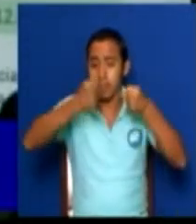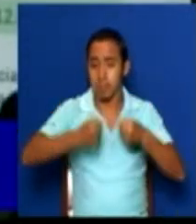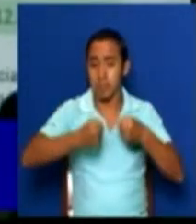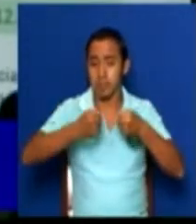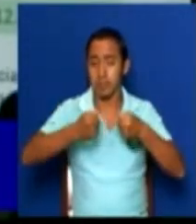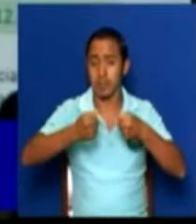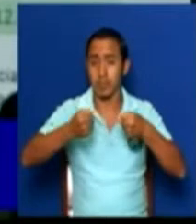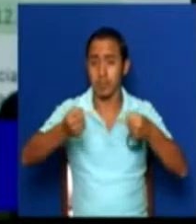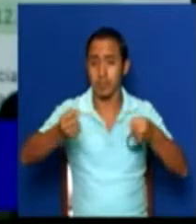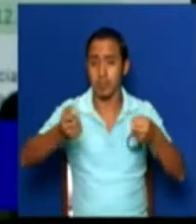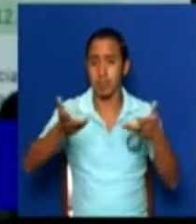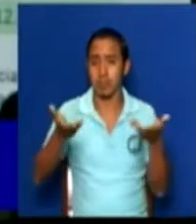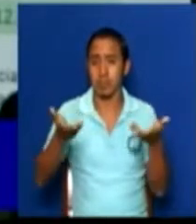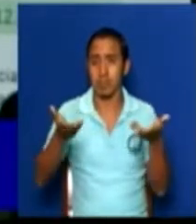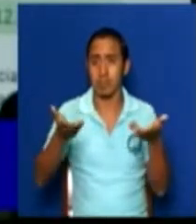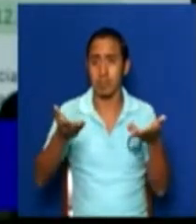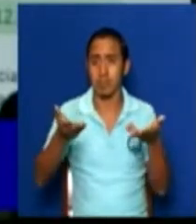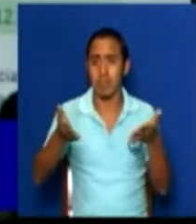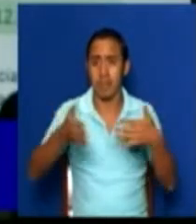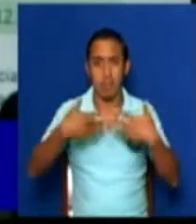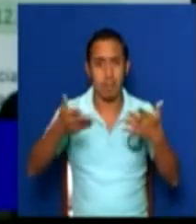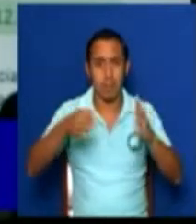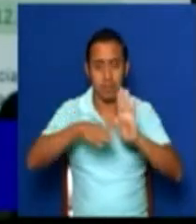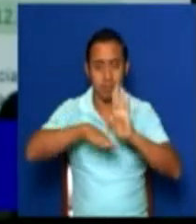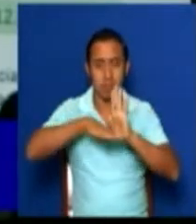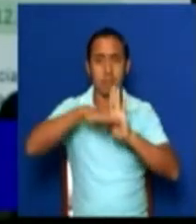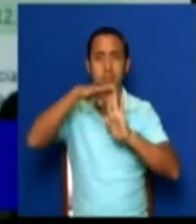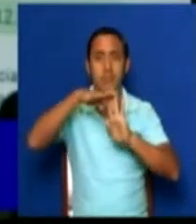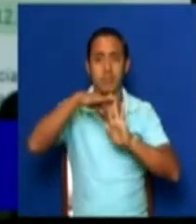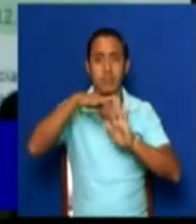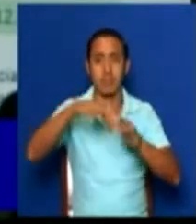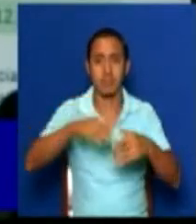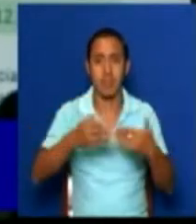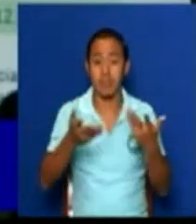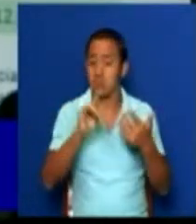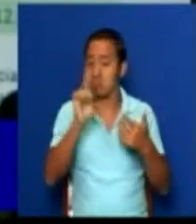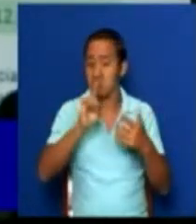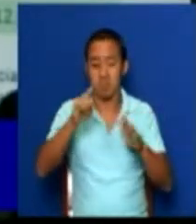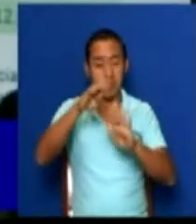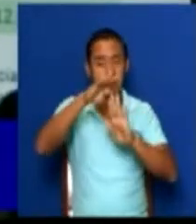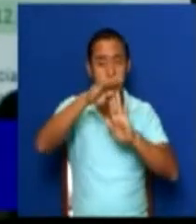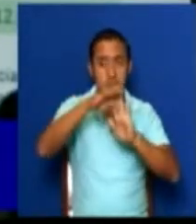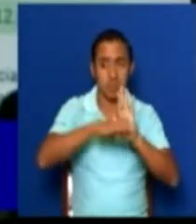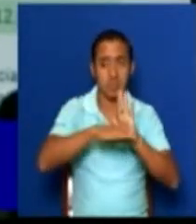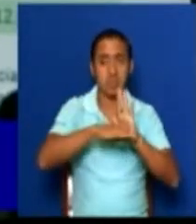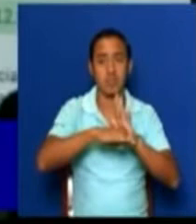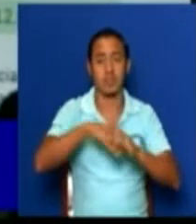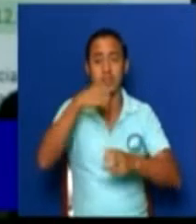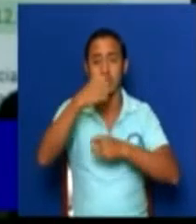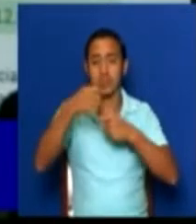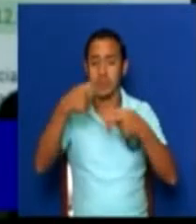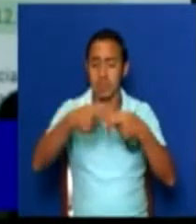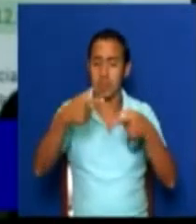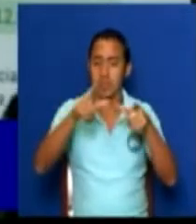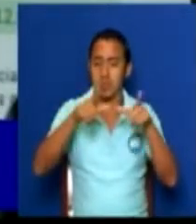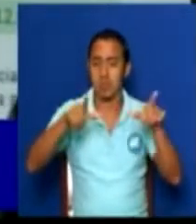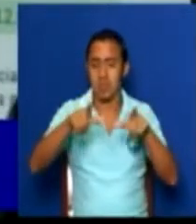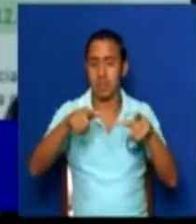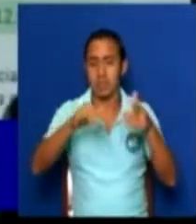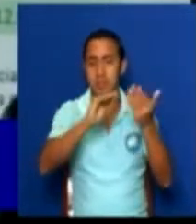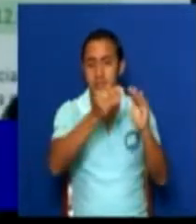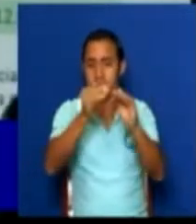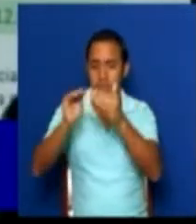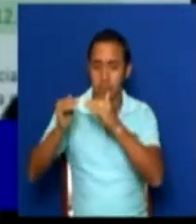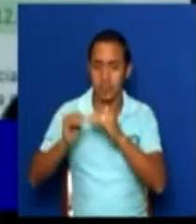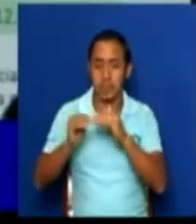no ha habido, digamos, un incremento, un aumento de ingresos, más bien ha disminuido. En el área urbana, menos